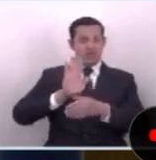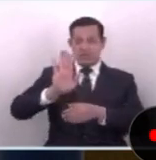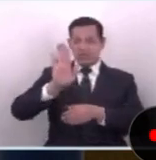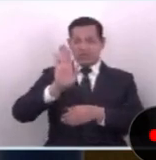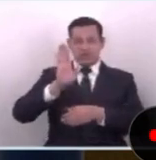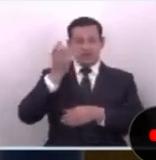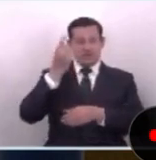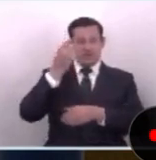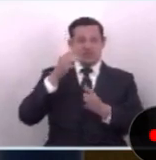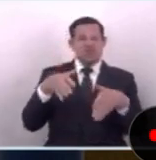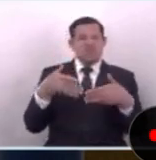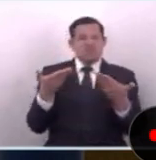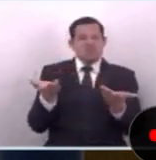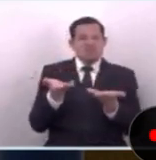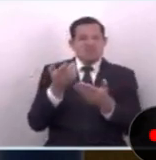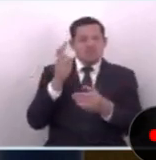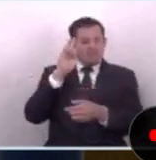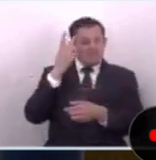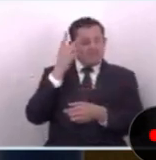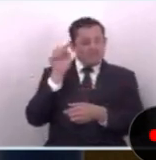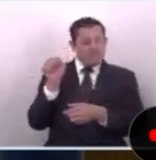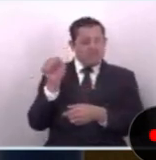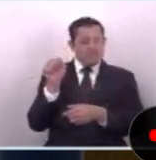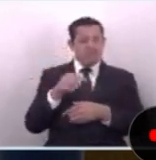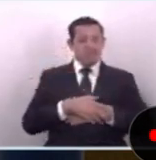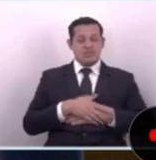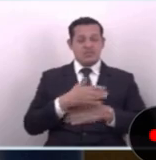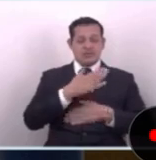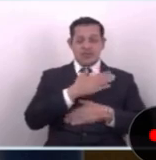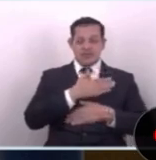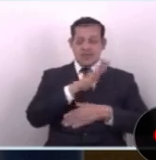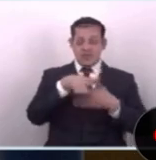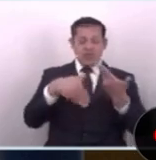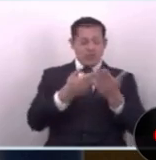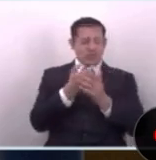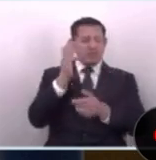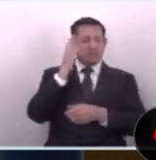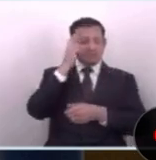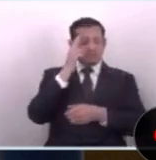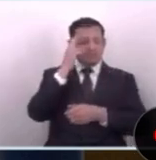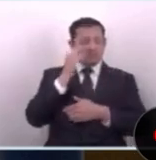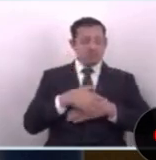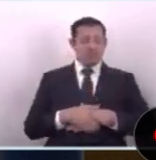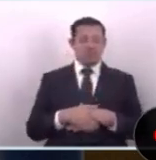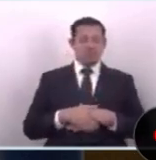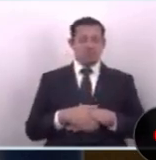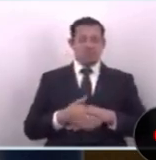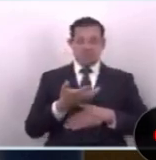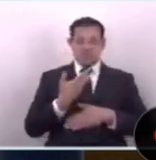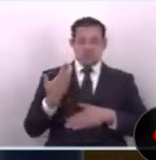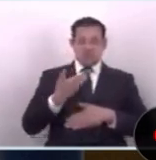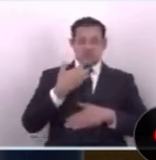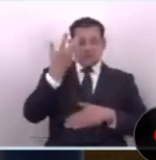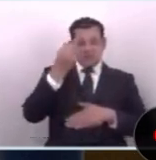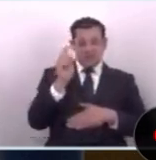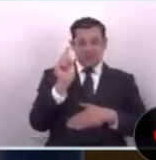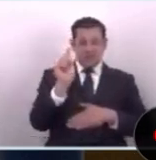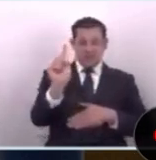trata esto tienen toda la razón nosotros desde el día